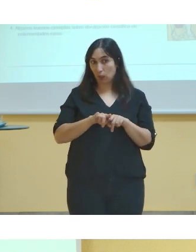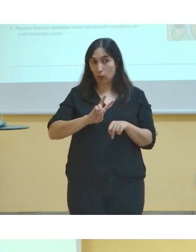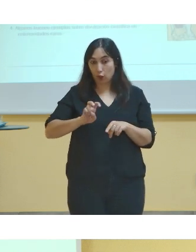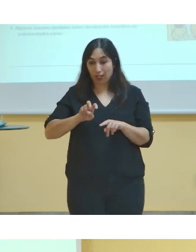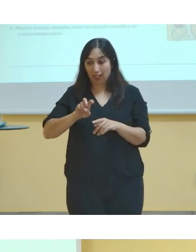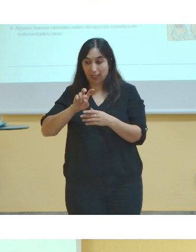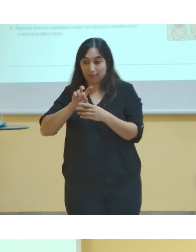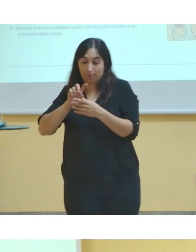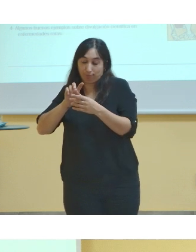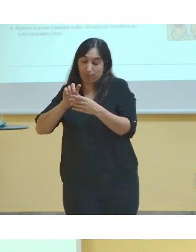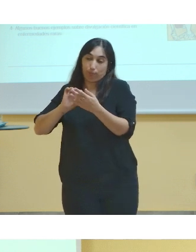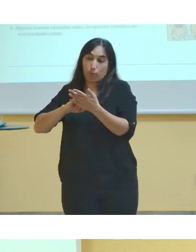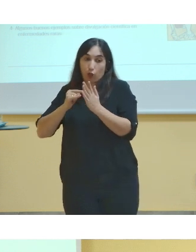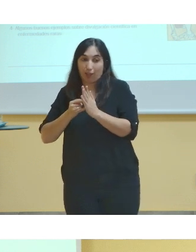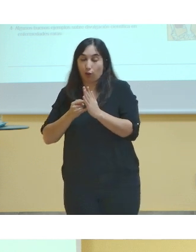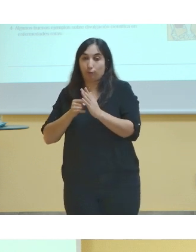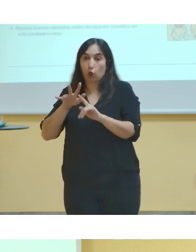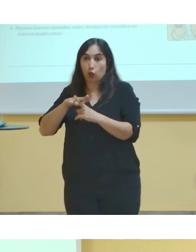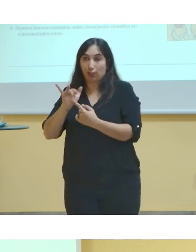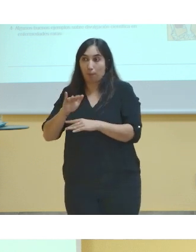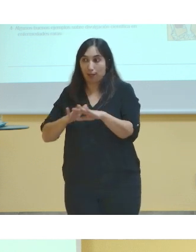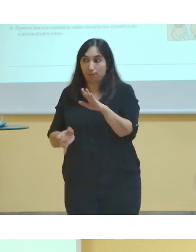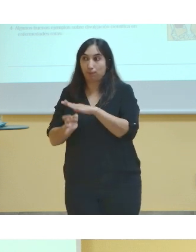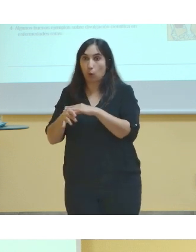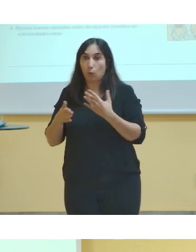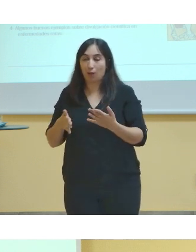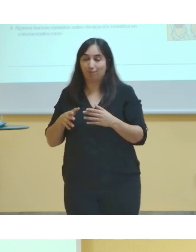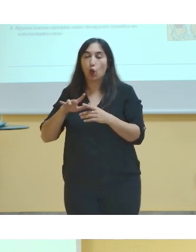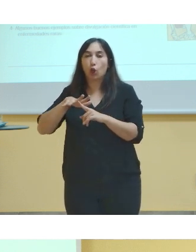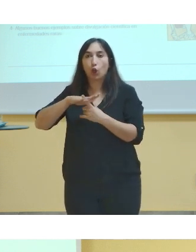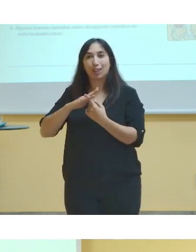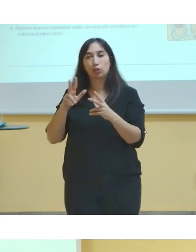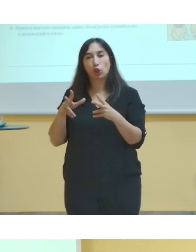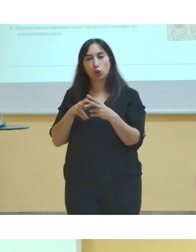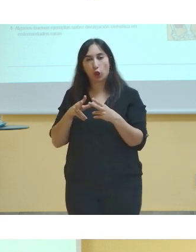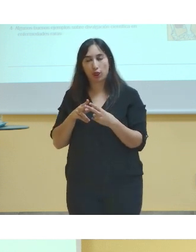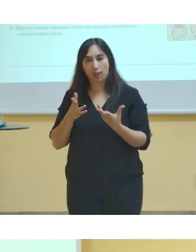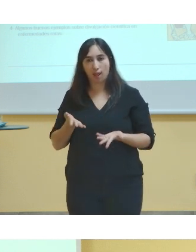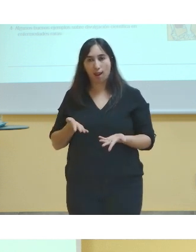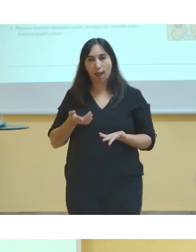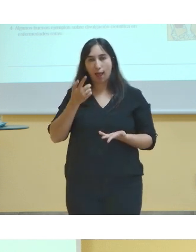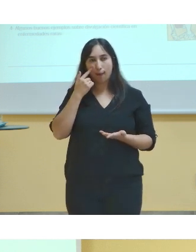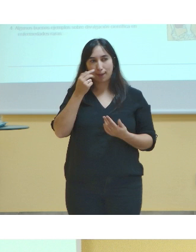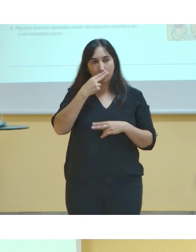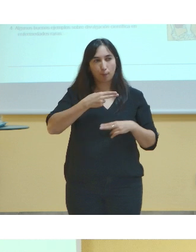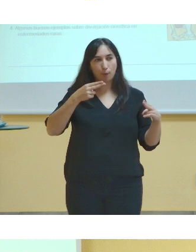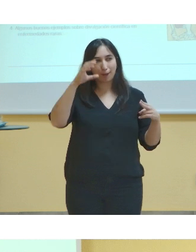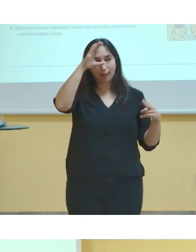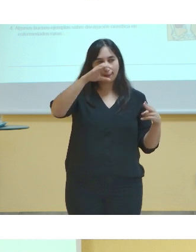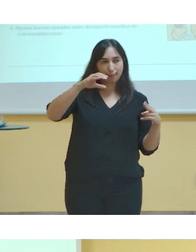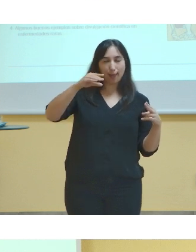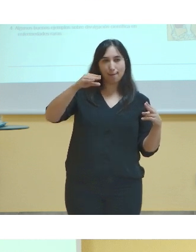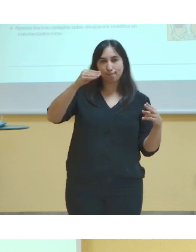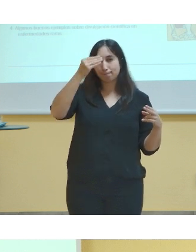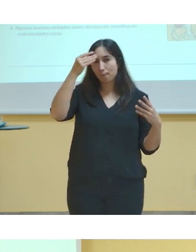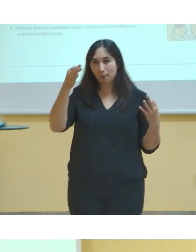hay un contexto en el que surge cualquier iniciativa, ¿no? Y este es el contexto social. ¿Cuál es la percepción pública de la ciencia?